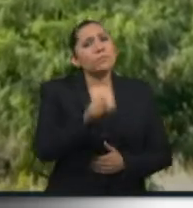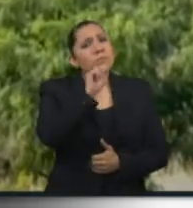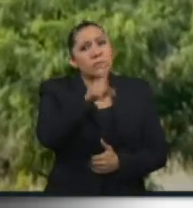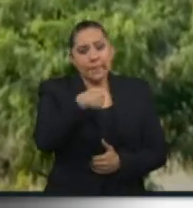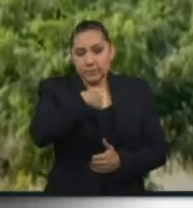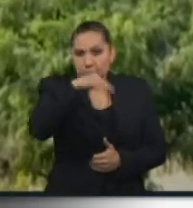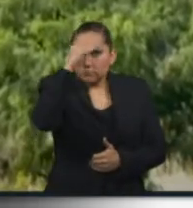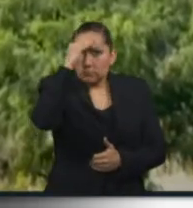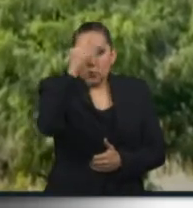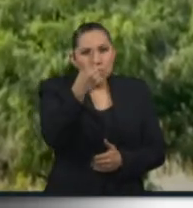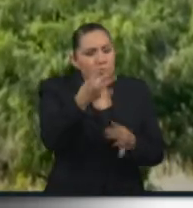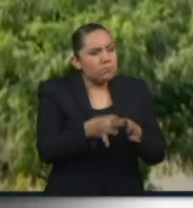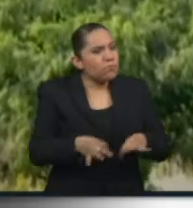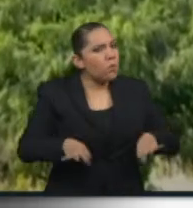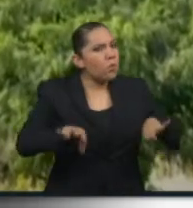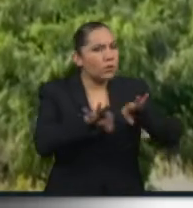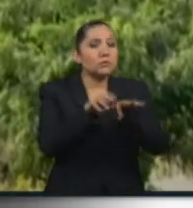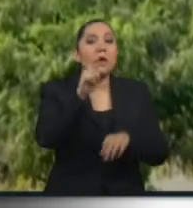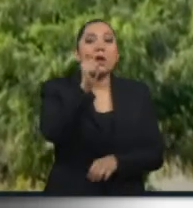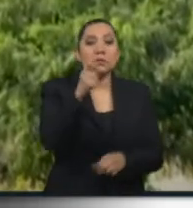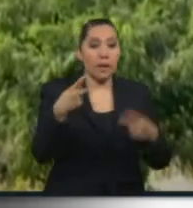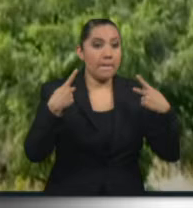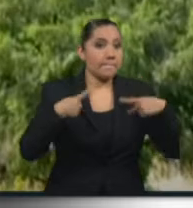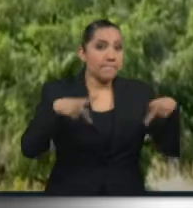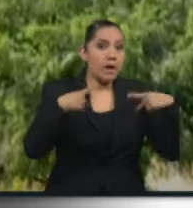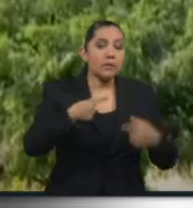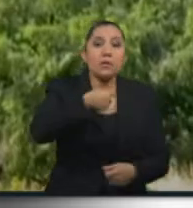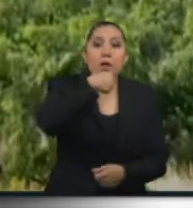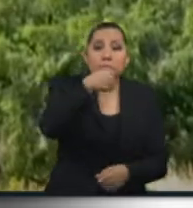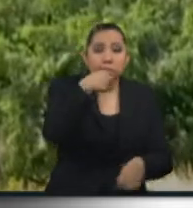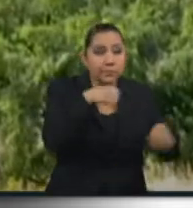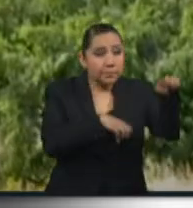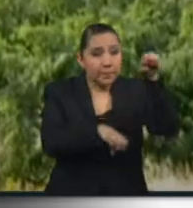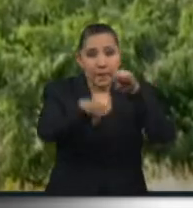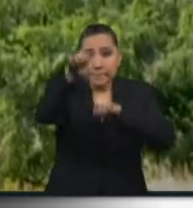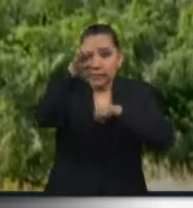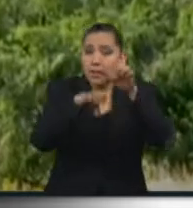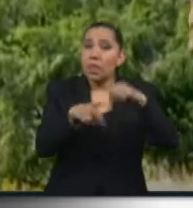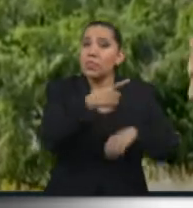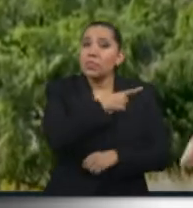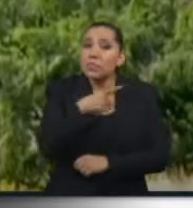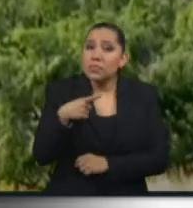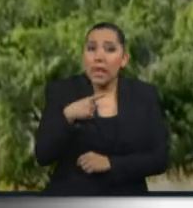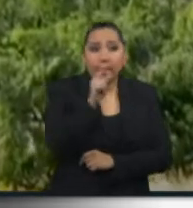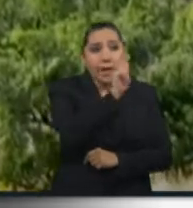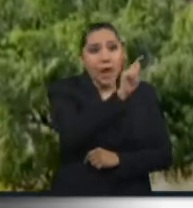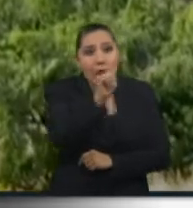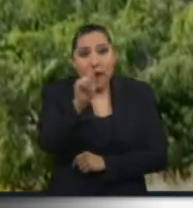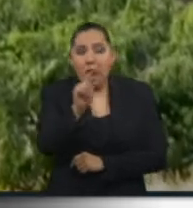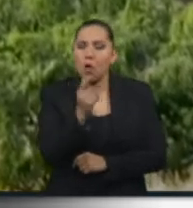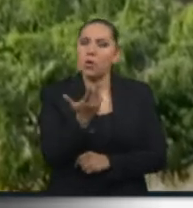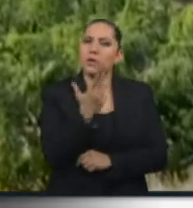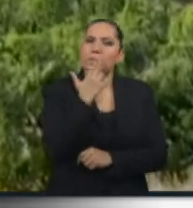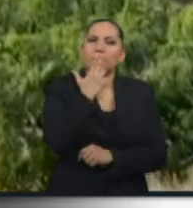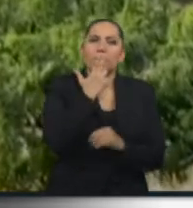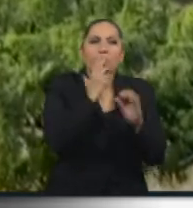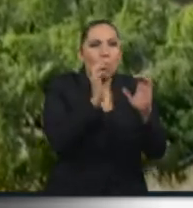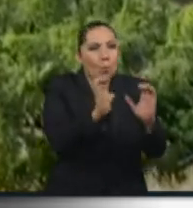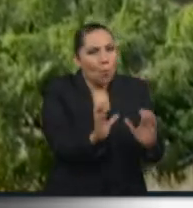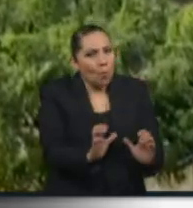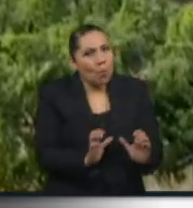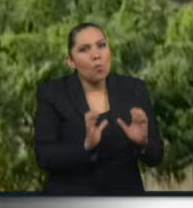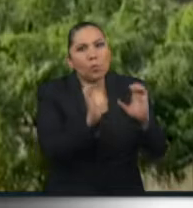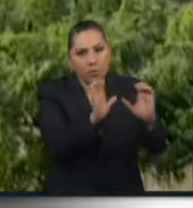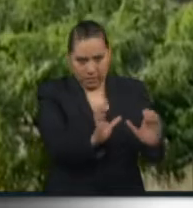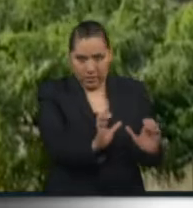a nuestros adultos mayores. Ahí está la clave. Esa es la aportación de México al